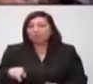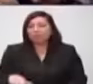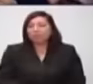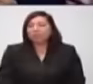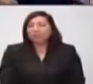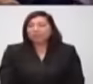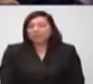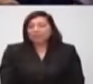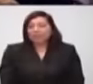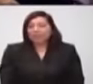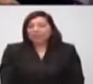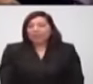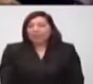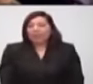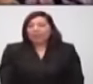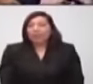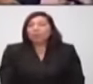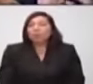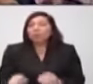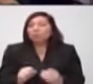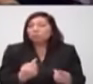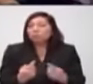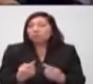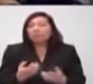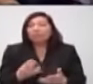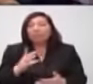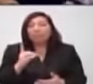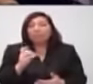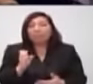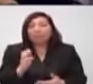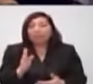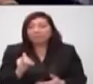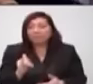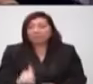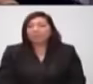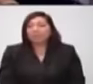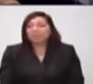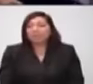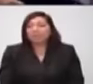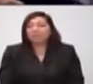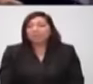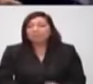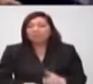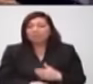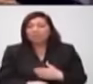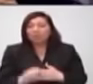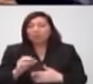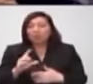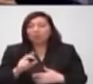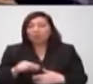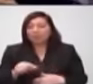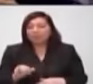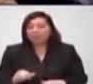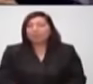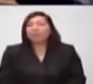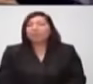favor. En el tramo sur tenemos el intercambio vial del Derby, tenemos el paso de desnivel de Holguín, tenemos